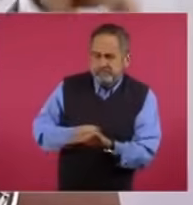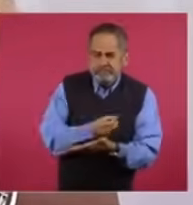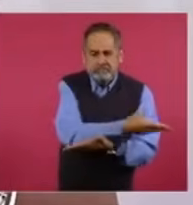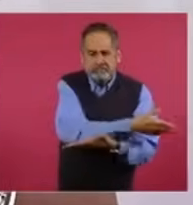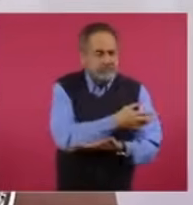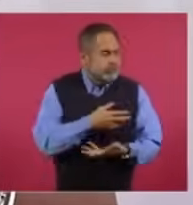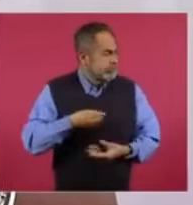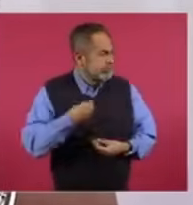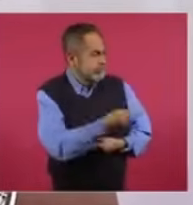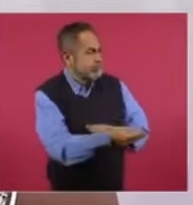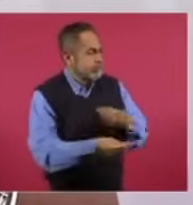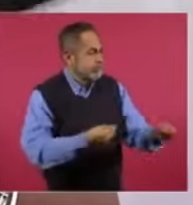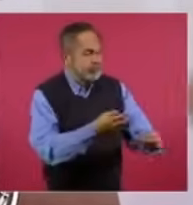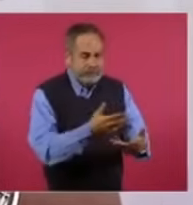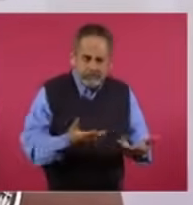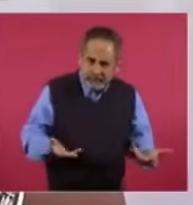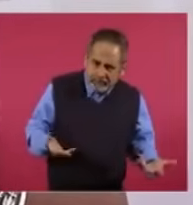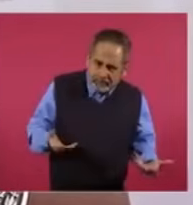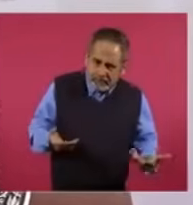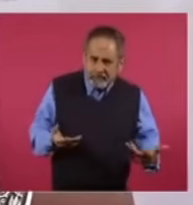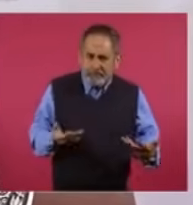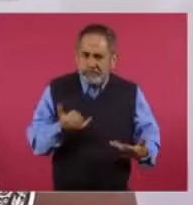Imagínense lo que